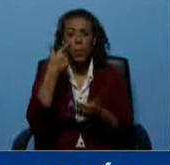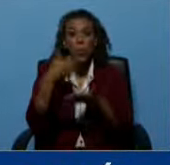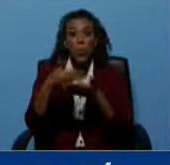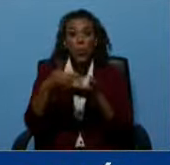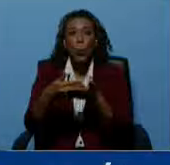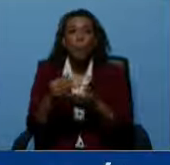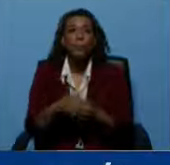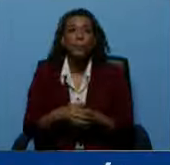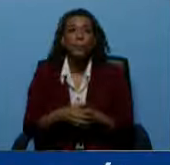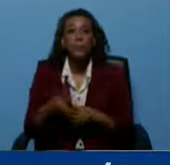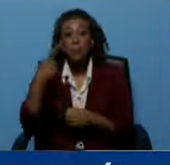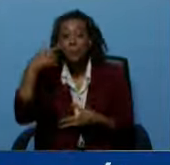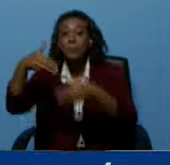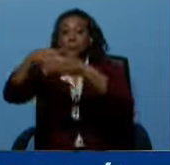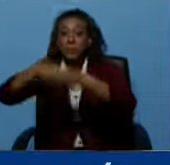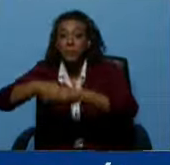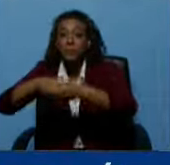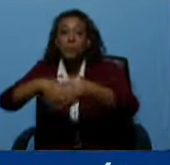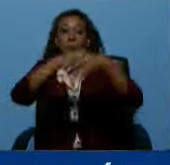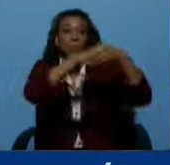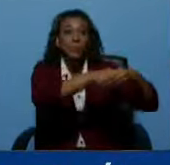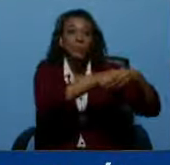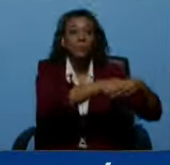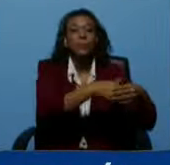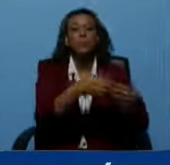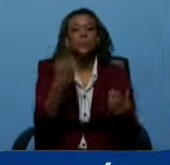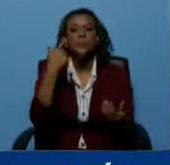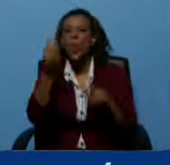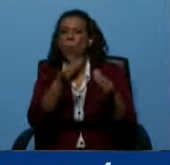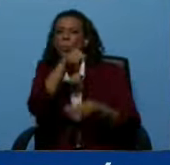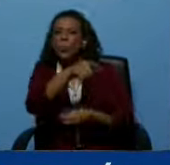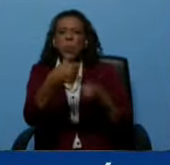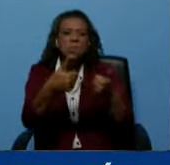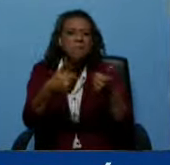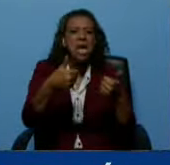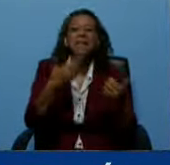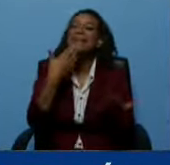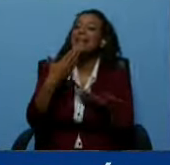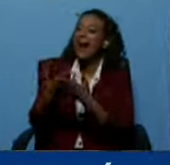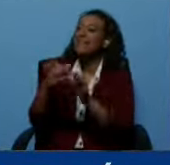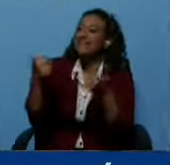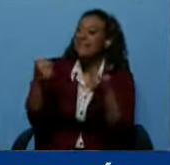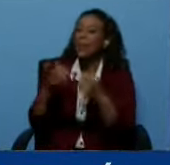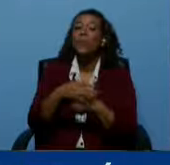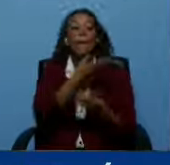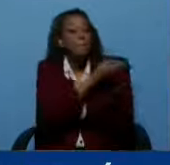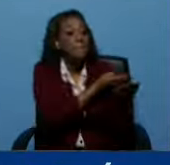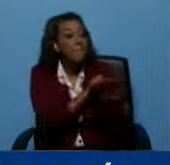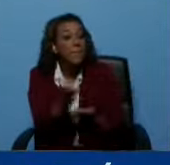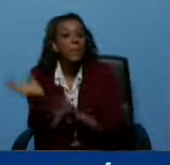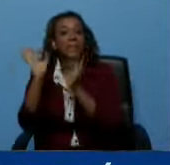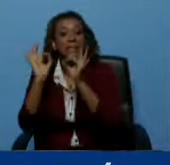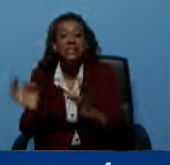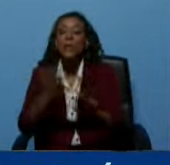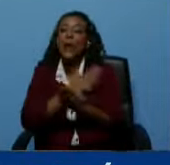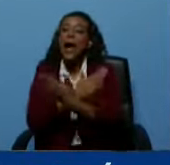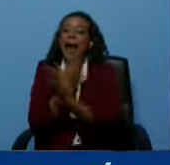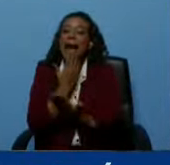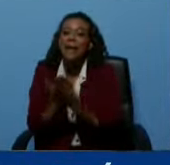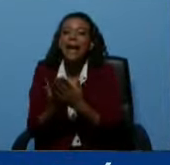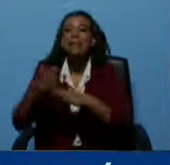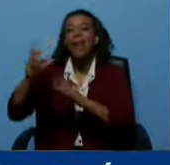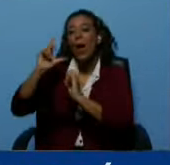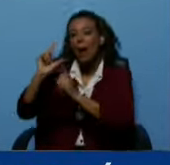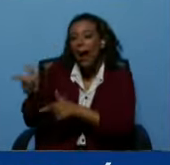¿Cómo está? ¿Cómo está? ¿Cómo te va? Chévere, gracias a Dios. Bienvenido, de verdad agradecido también,